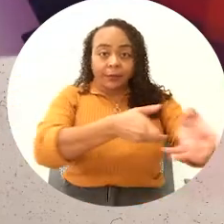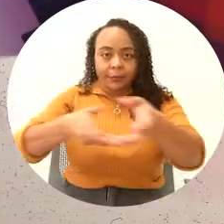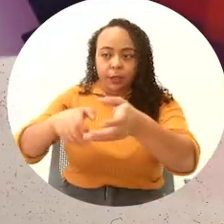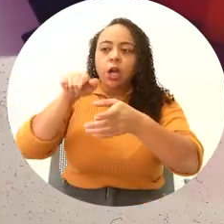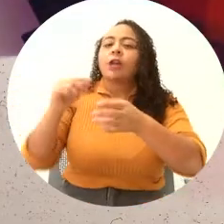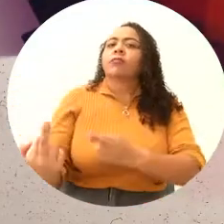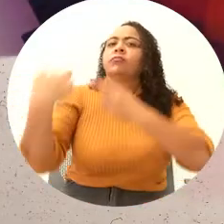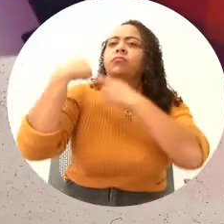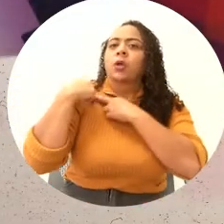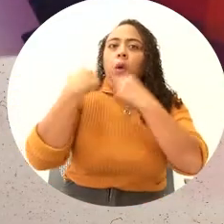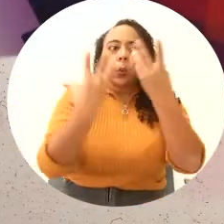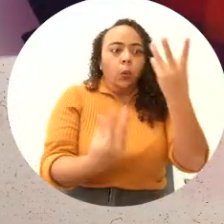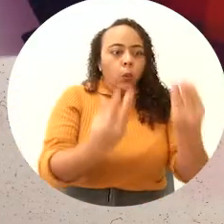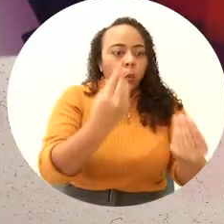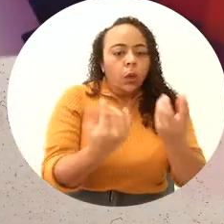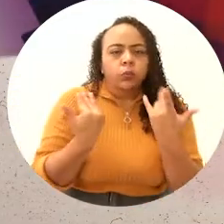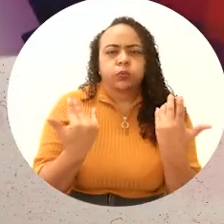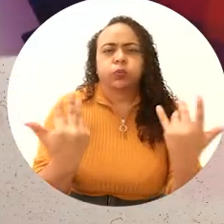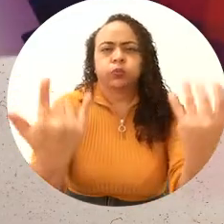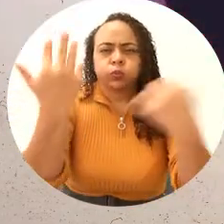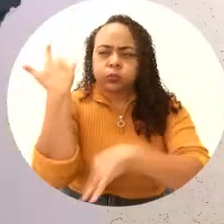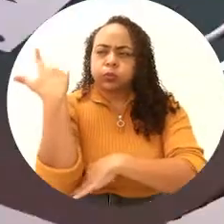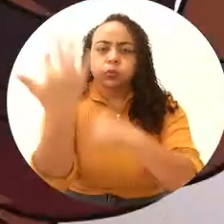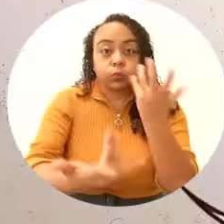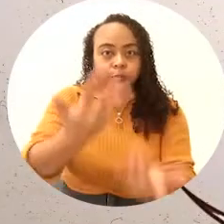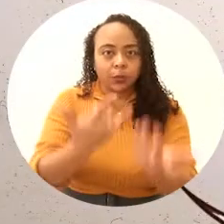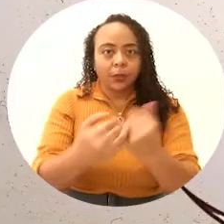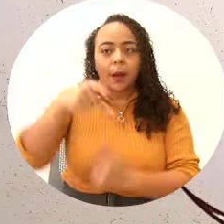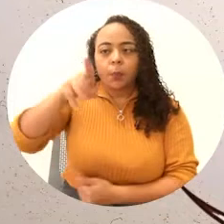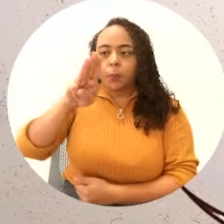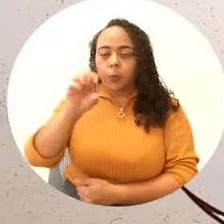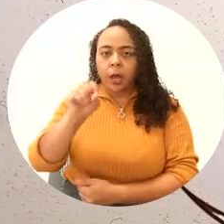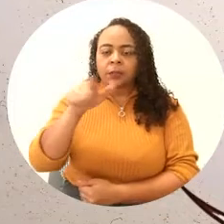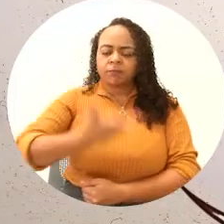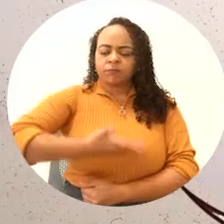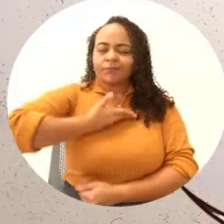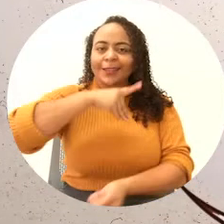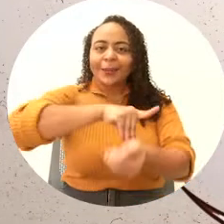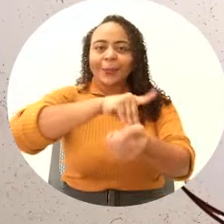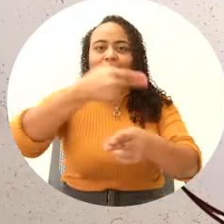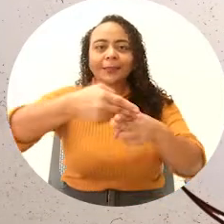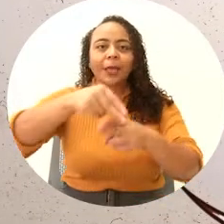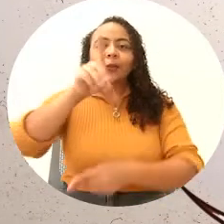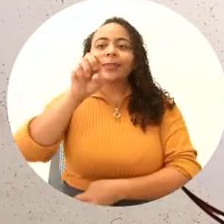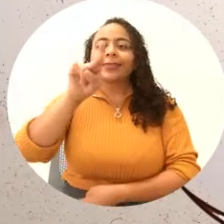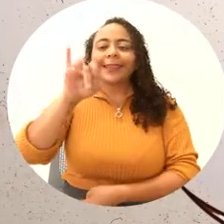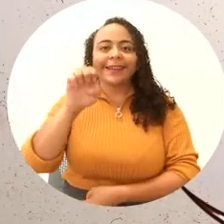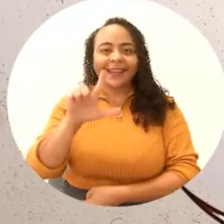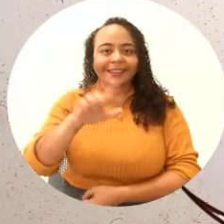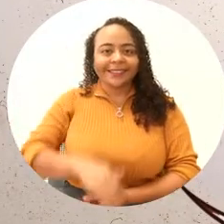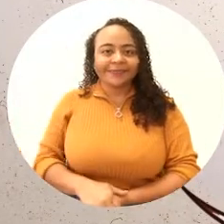bombero era responsable de apagar los incendios forestales. El puma era un distinguido doctor llamado